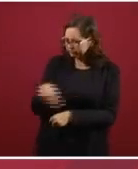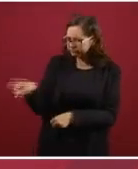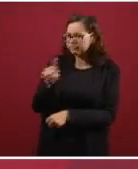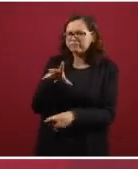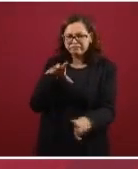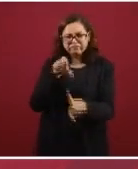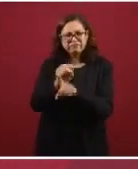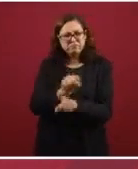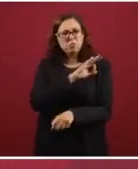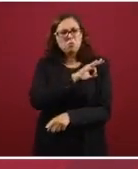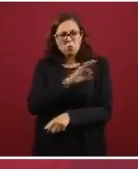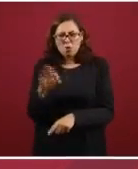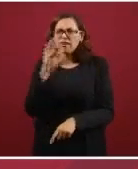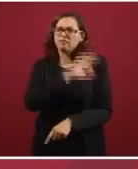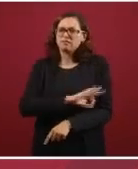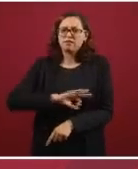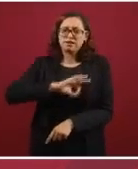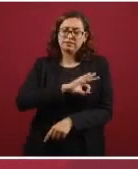trabajando, estudiando,